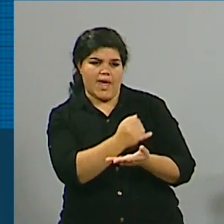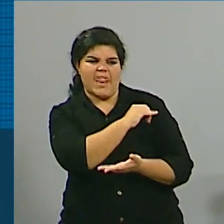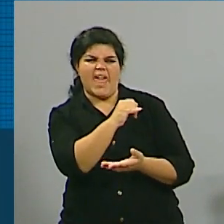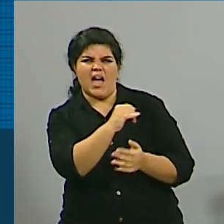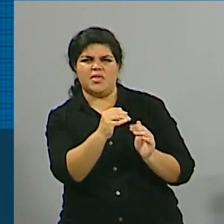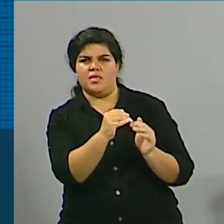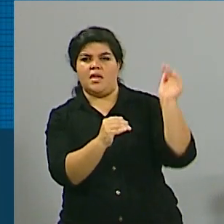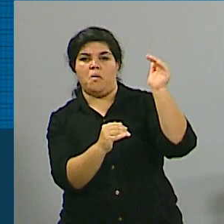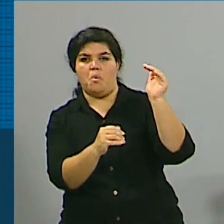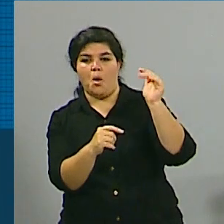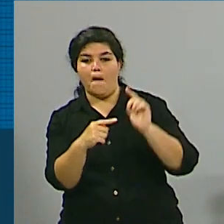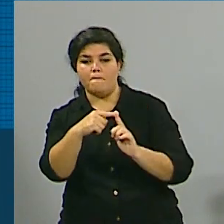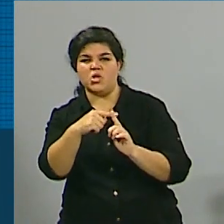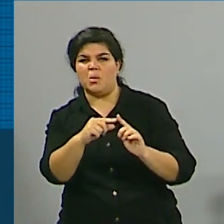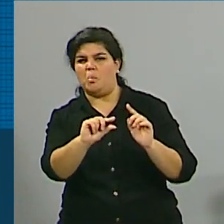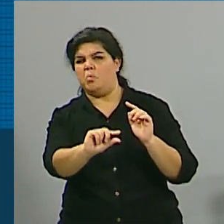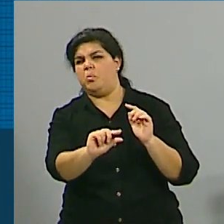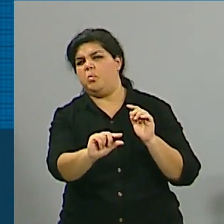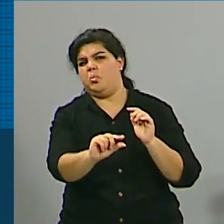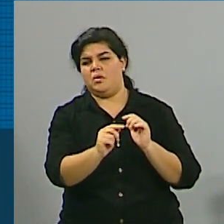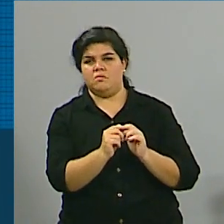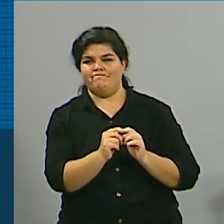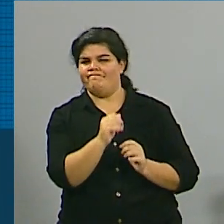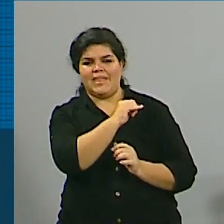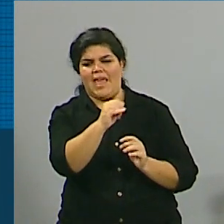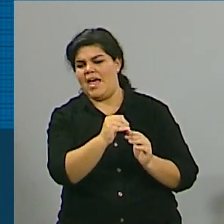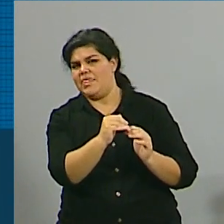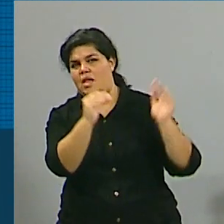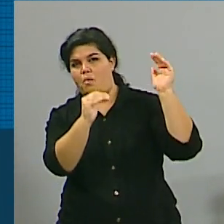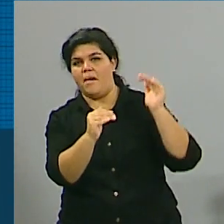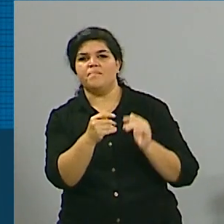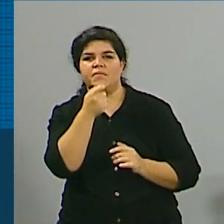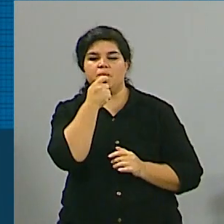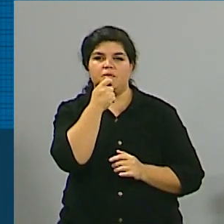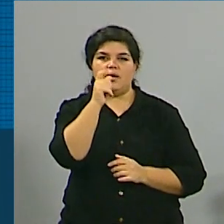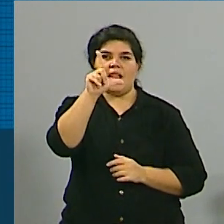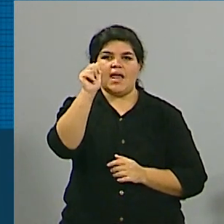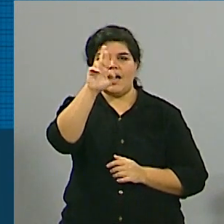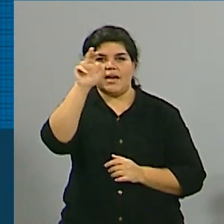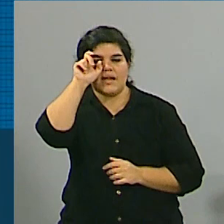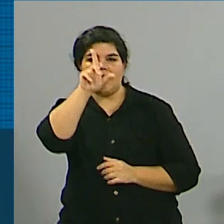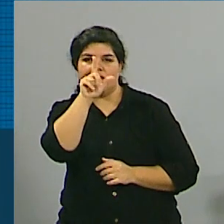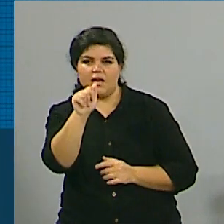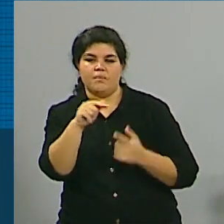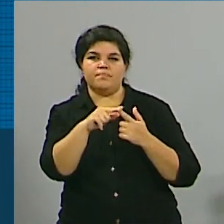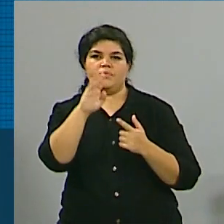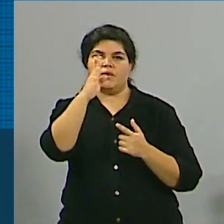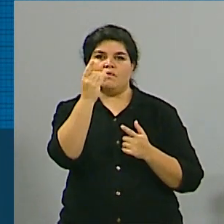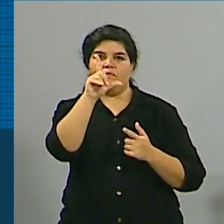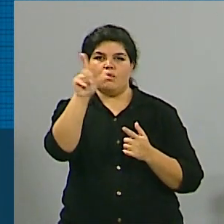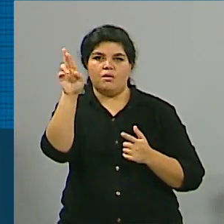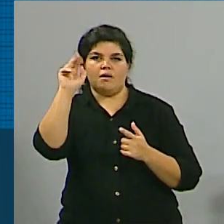el caso de los principales candidatos presidenciables como Larreta, Burrich, Massa o Milei, que todos